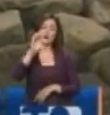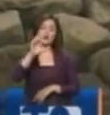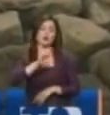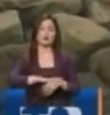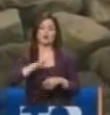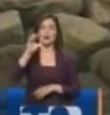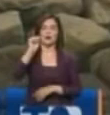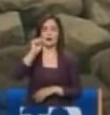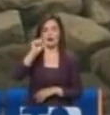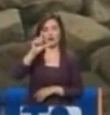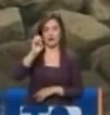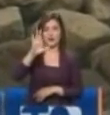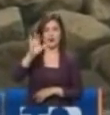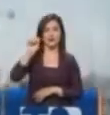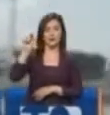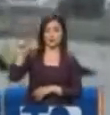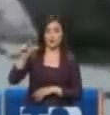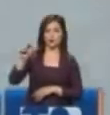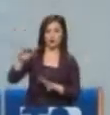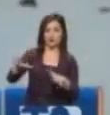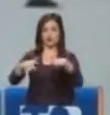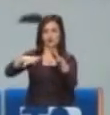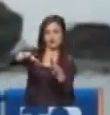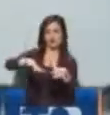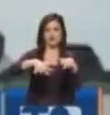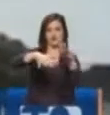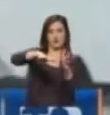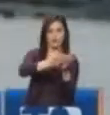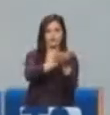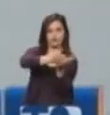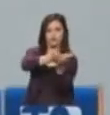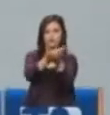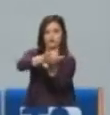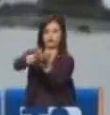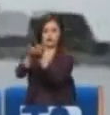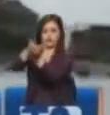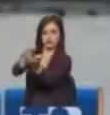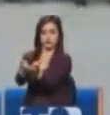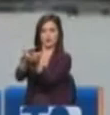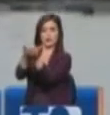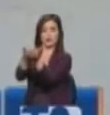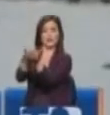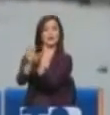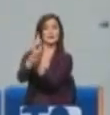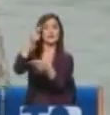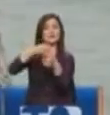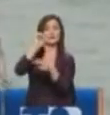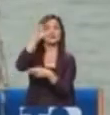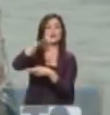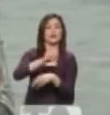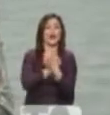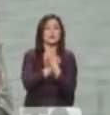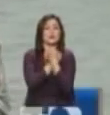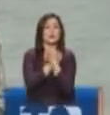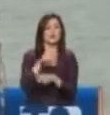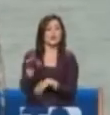encontraba cuando el aguacero, la marea alta y los ventarrones la arrastraron hasta el área denominada como la Isla del Amor. Y no